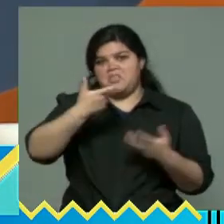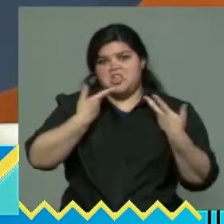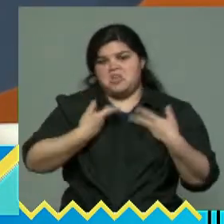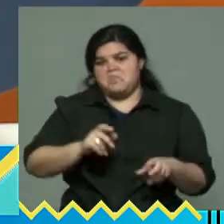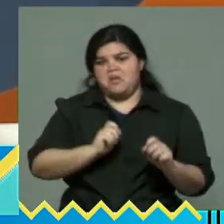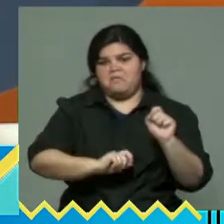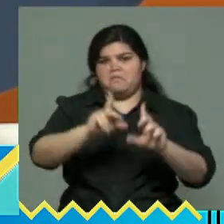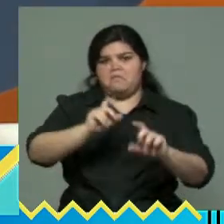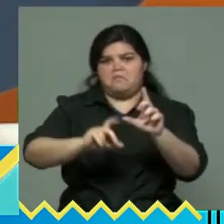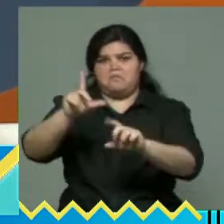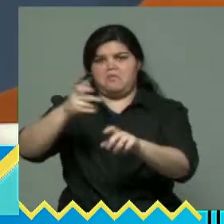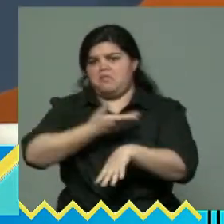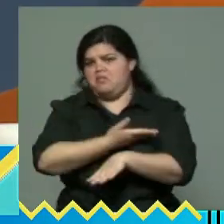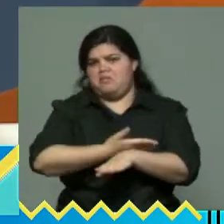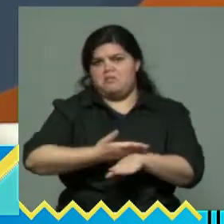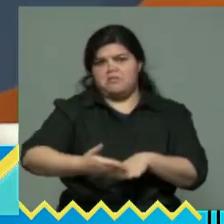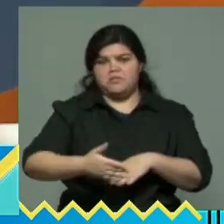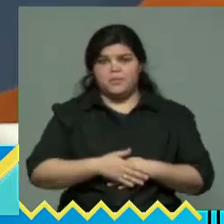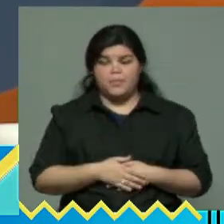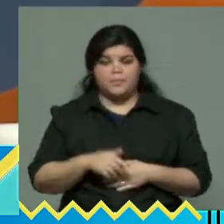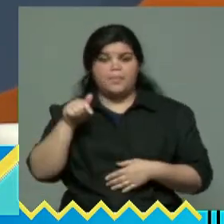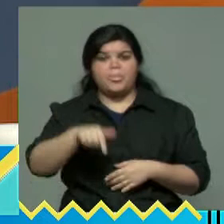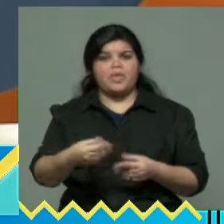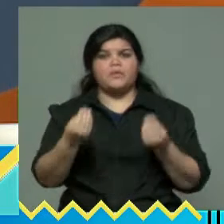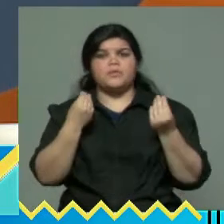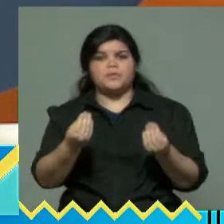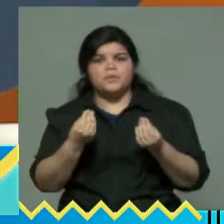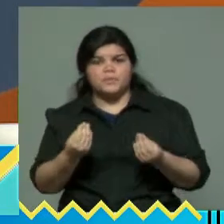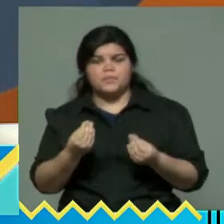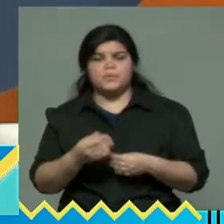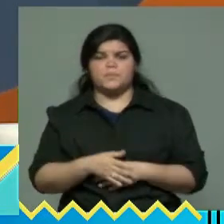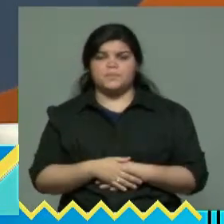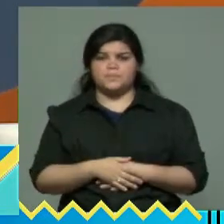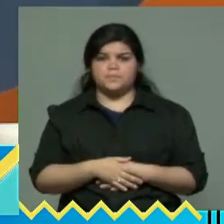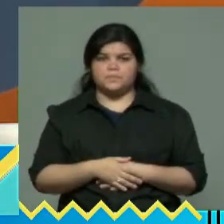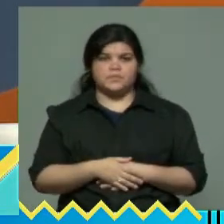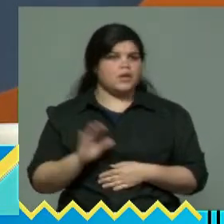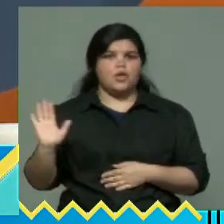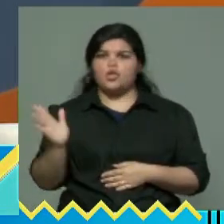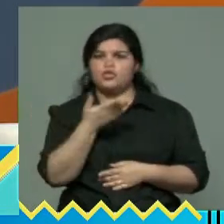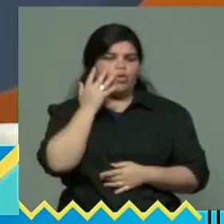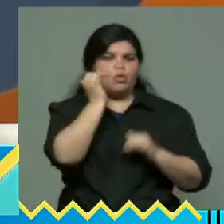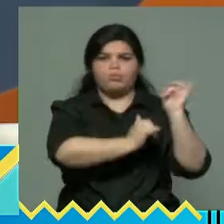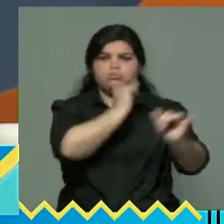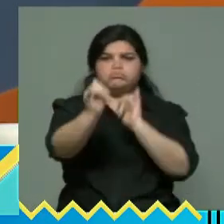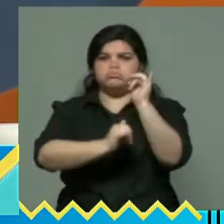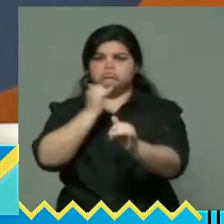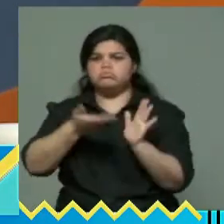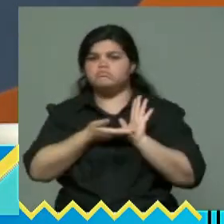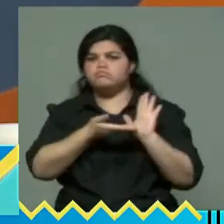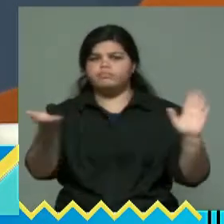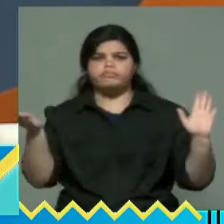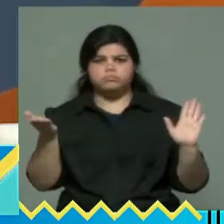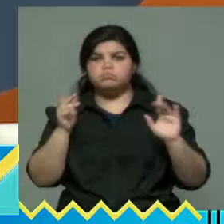los aumentos. Yo creo que lo extraordinario de este momento político y social es que todo se dice, todo está a la vista, como